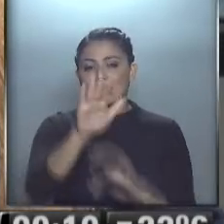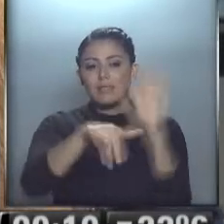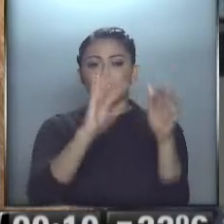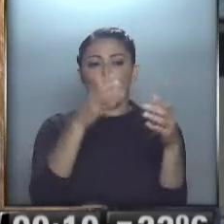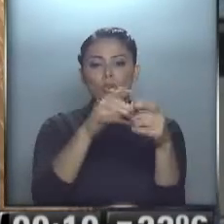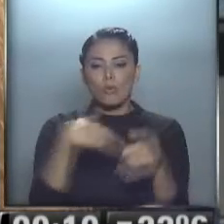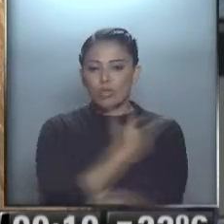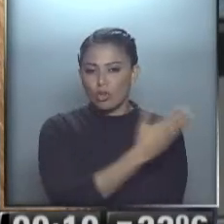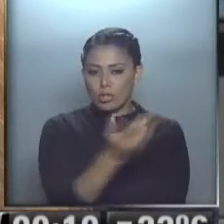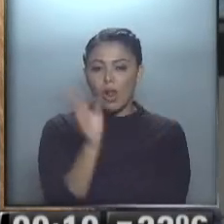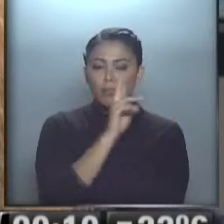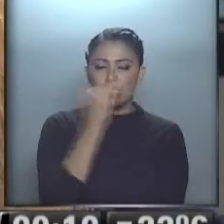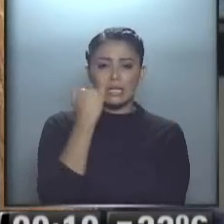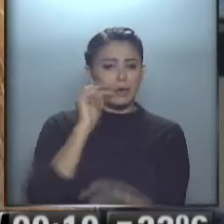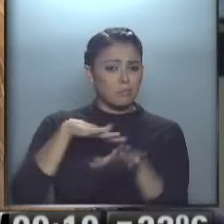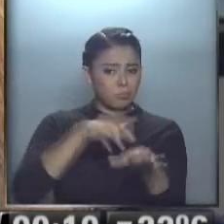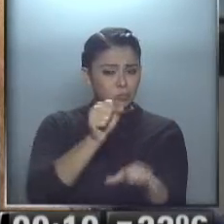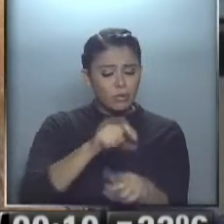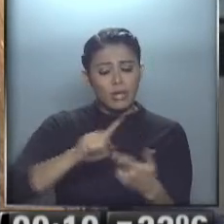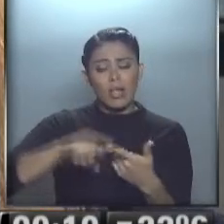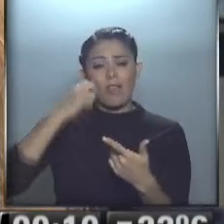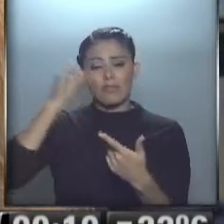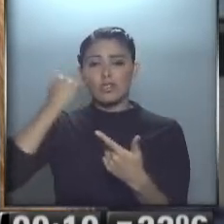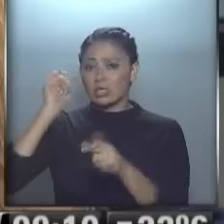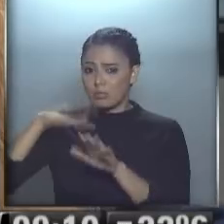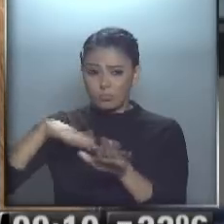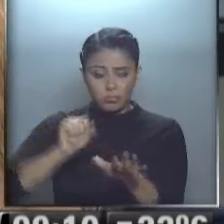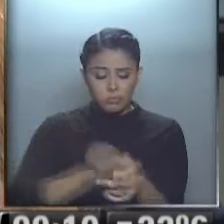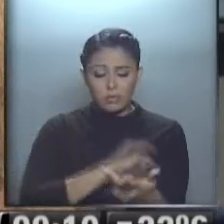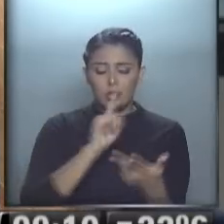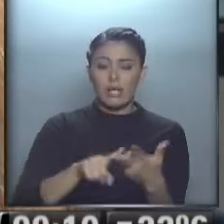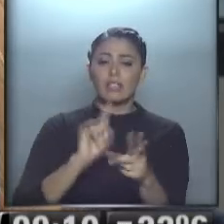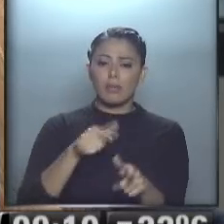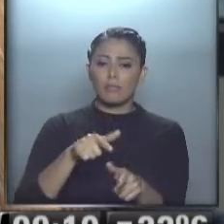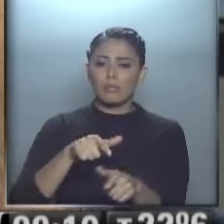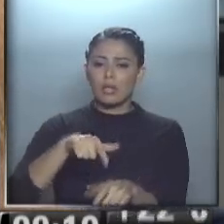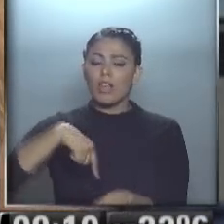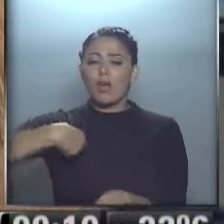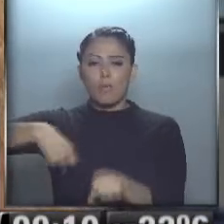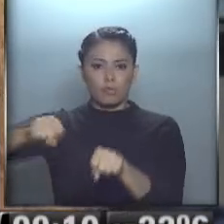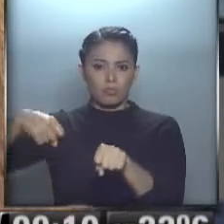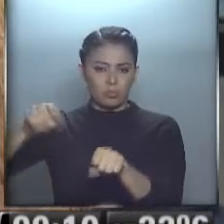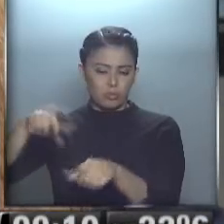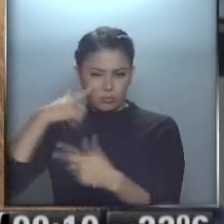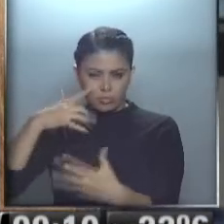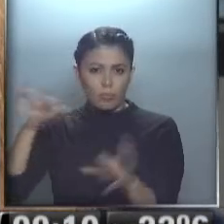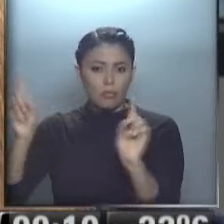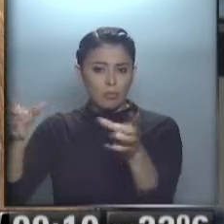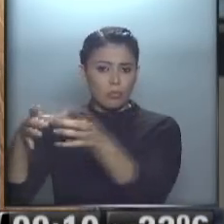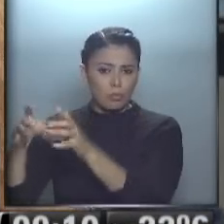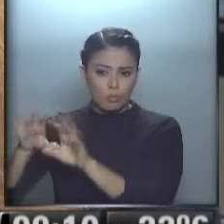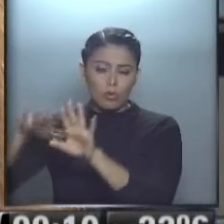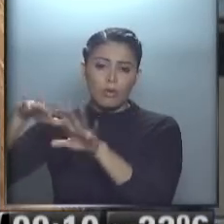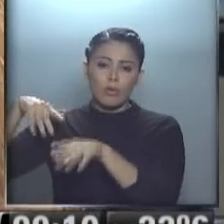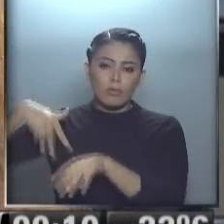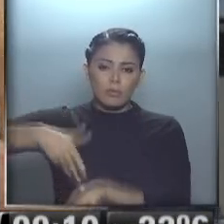sociales han marchado las mujeres han marchado los adultos mayores ha convocado los famosos motorizados que son los que va a recibir también